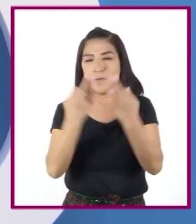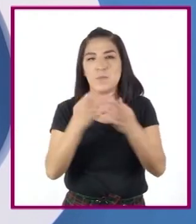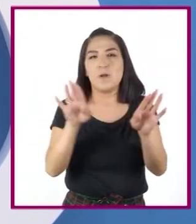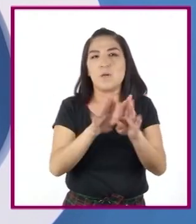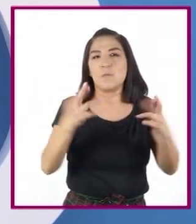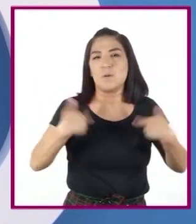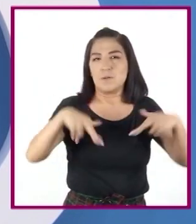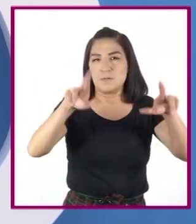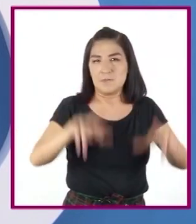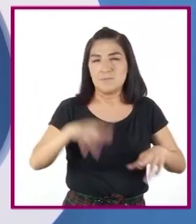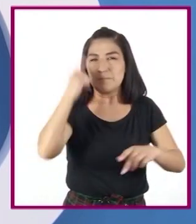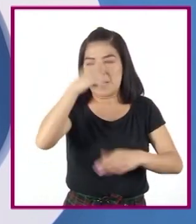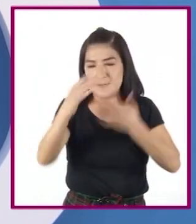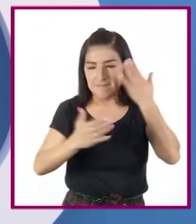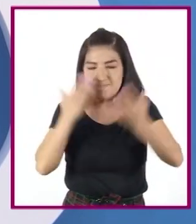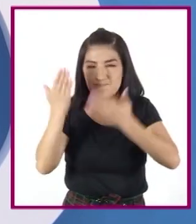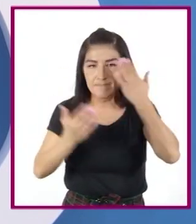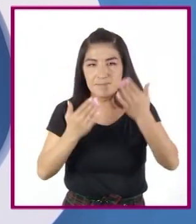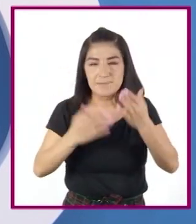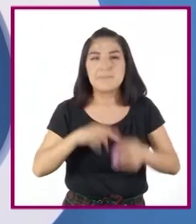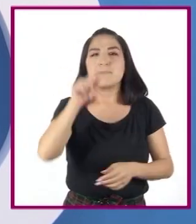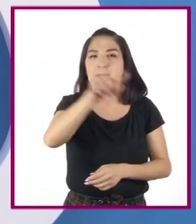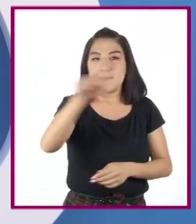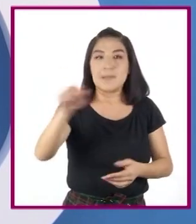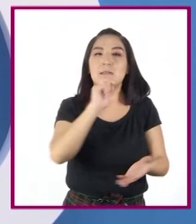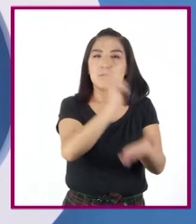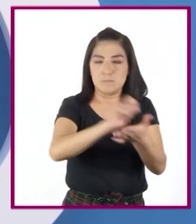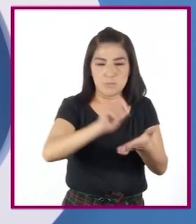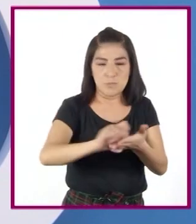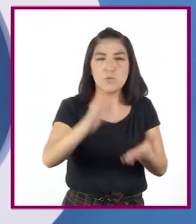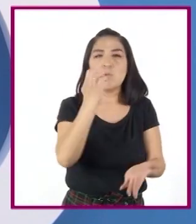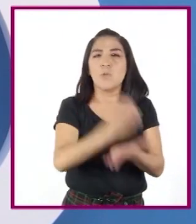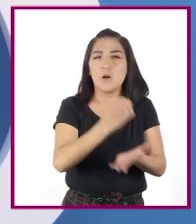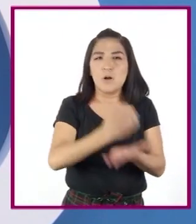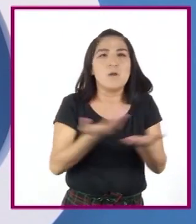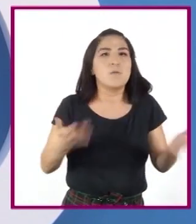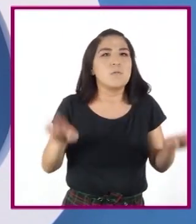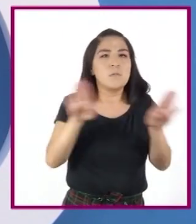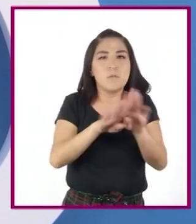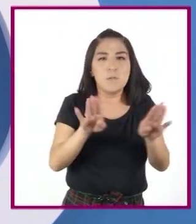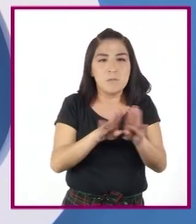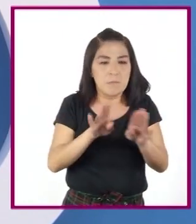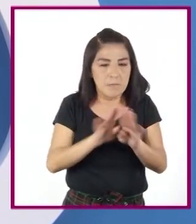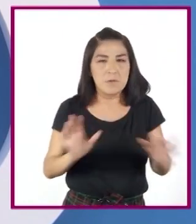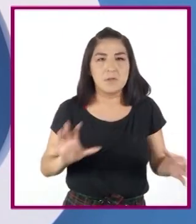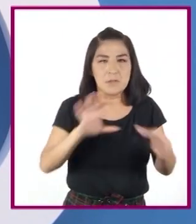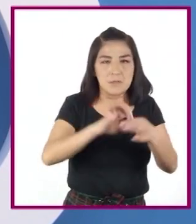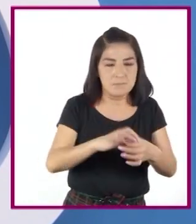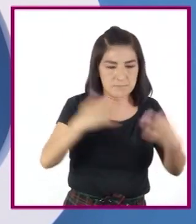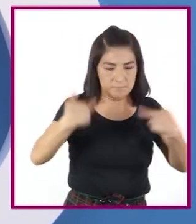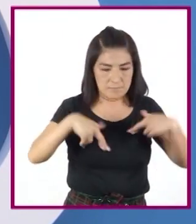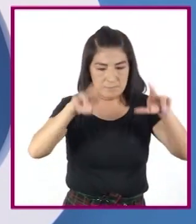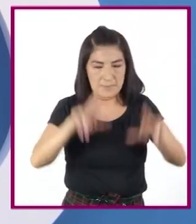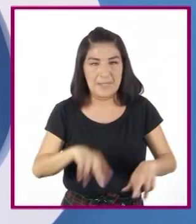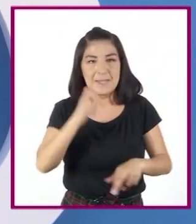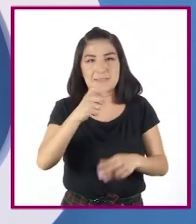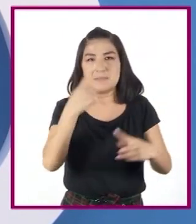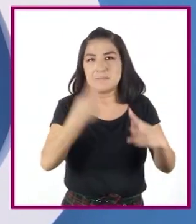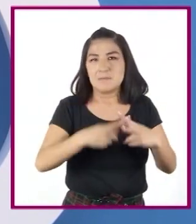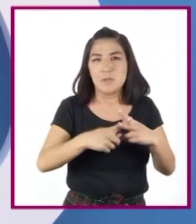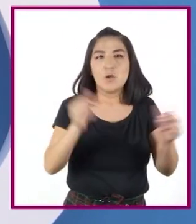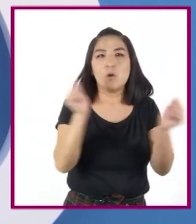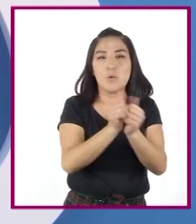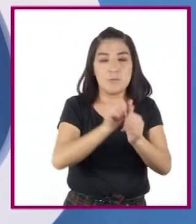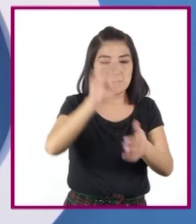representarlas para su análisis. Escriban en sus cuadernos cómo relacionan una expresión algebraica con la elaboración de